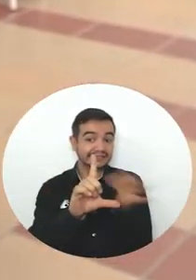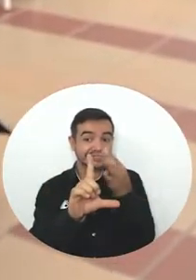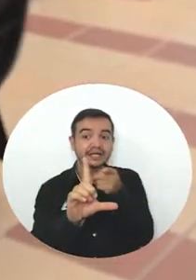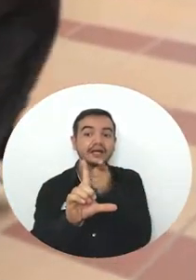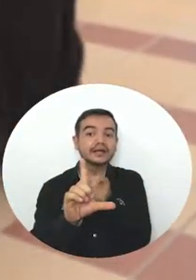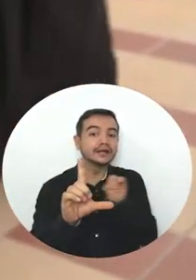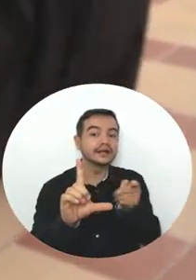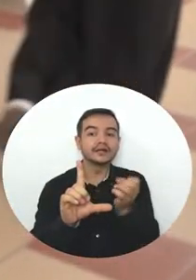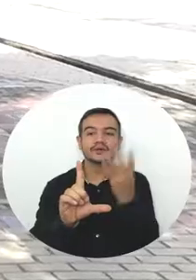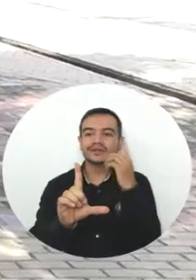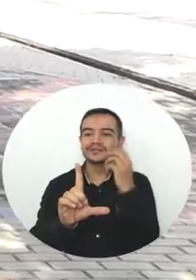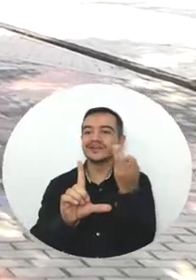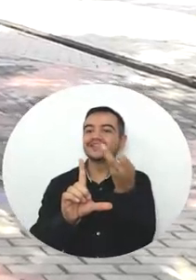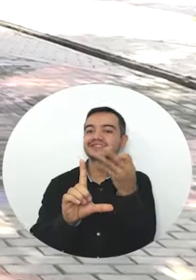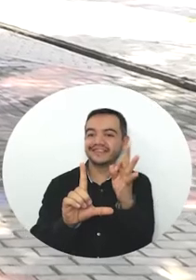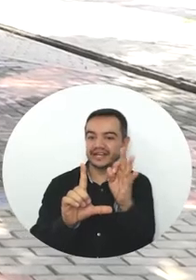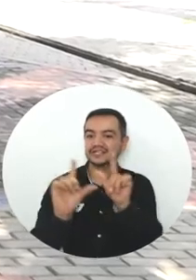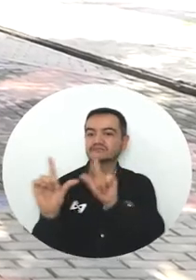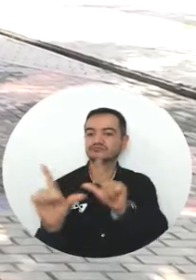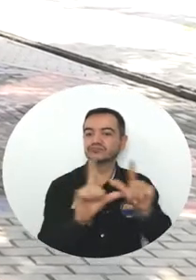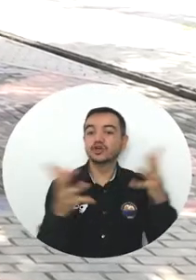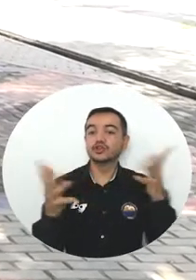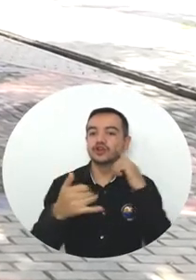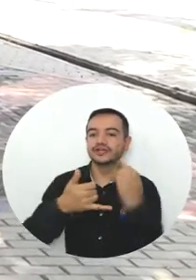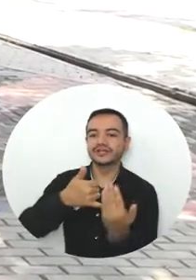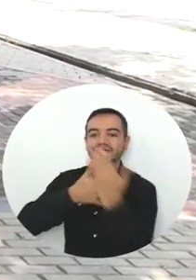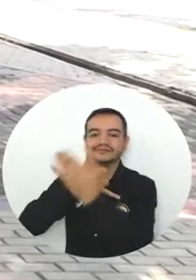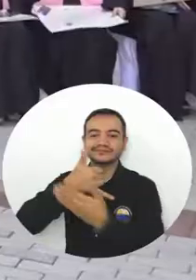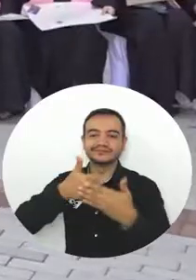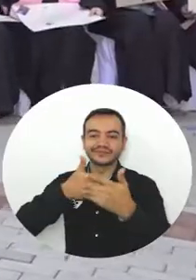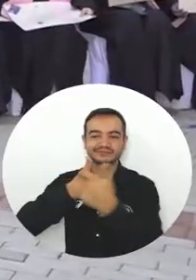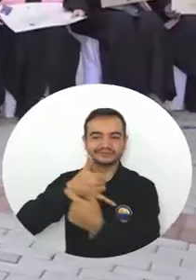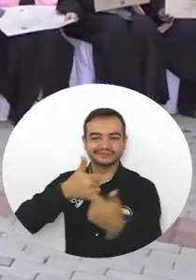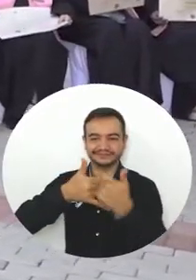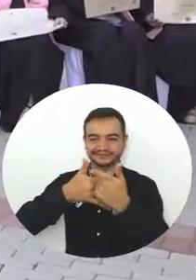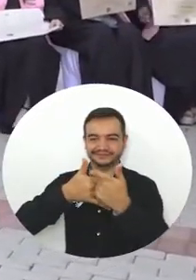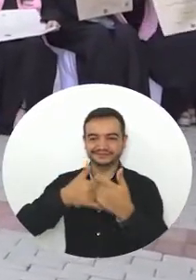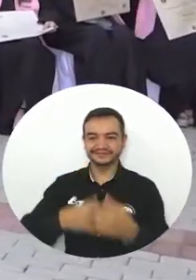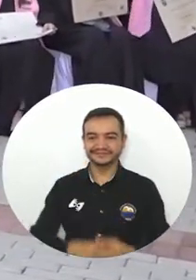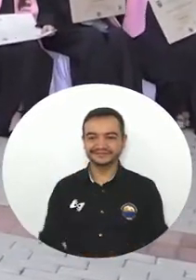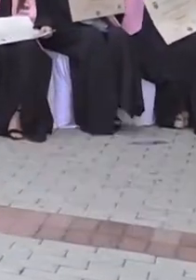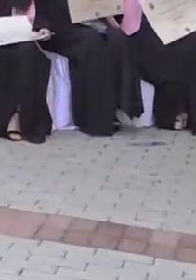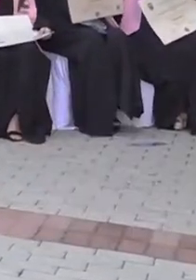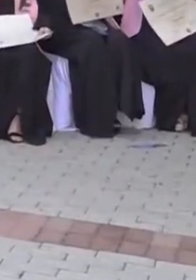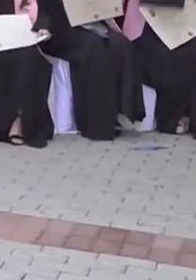de manera remota desde diferentes lugares del país.